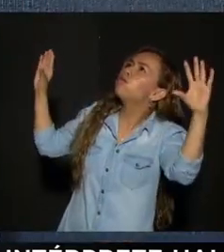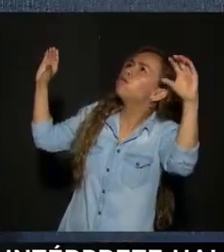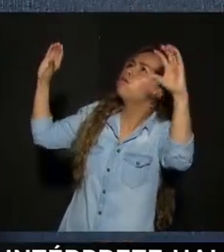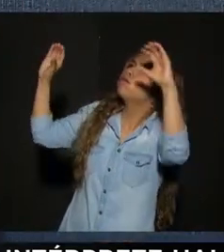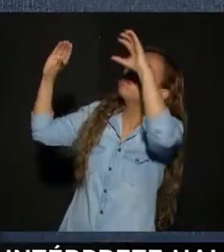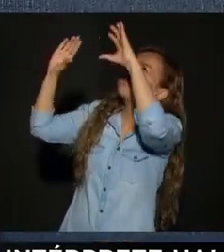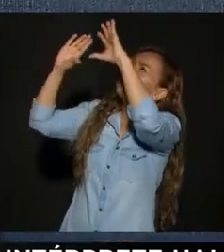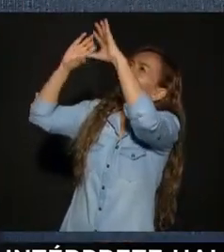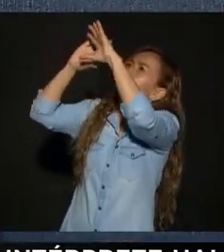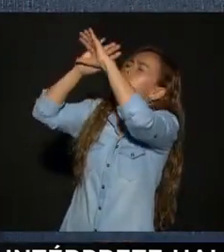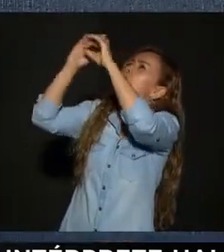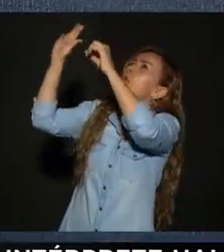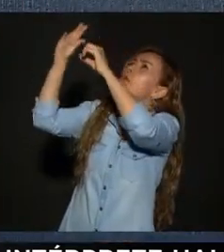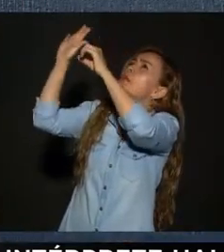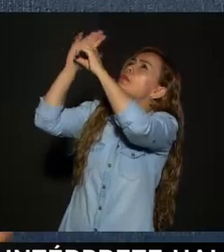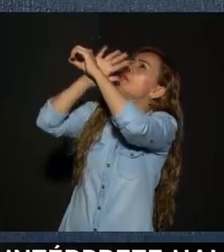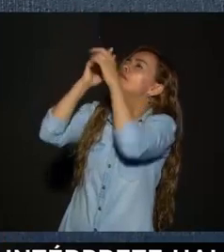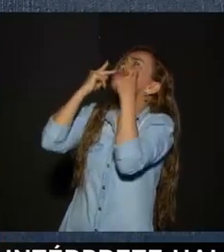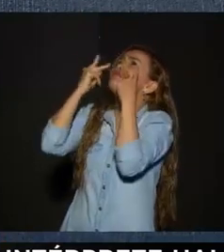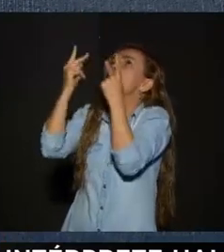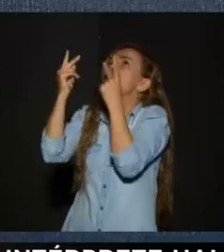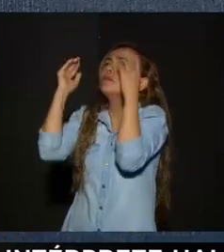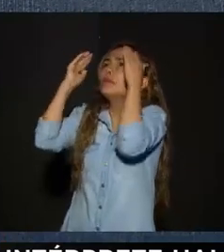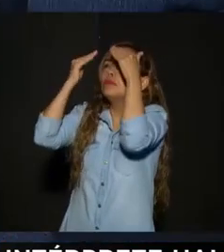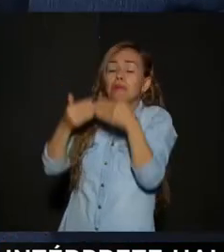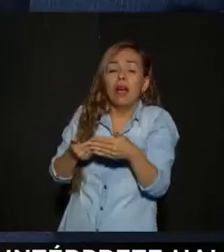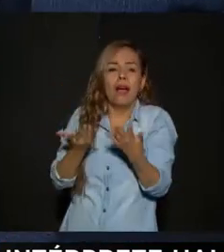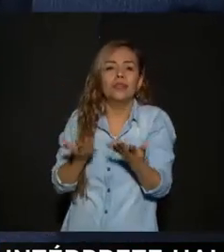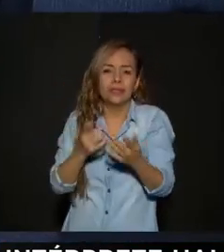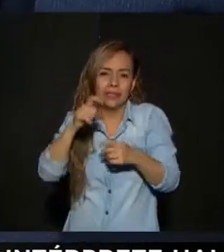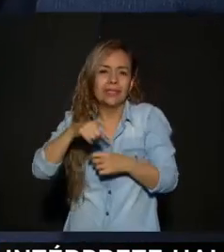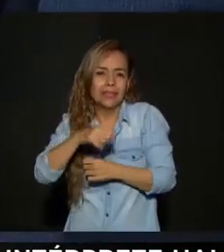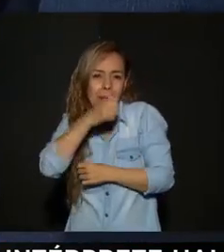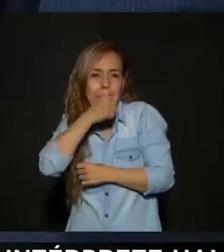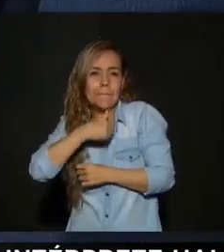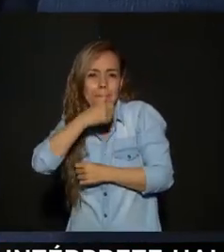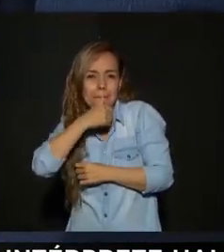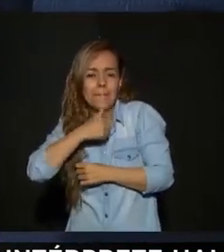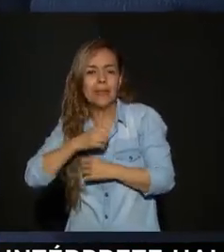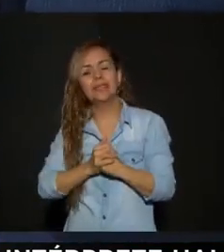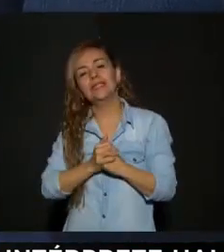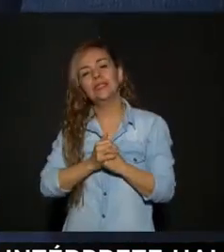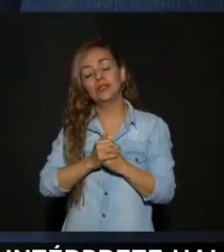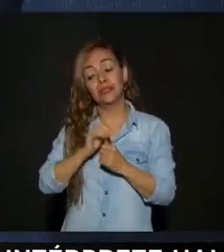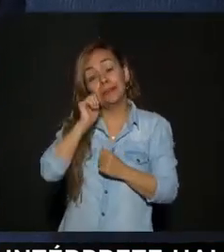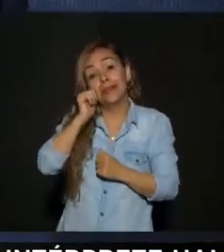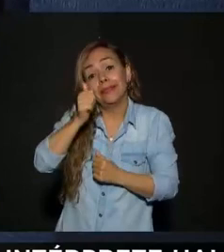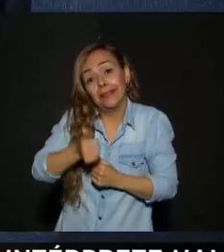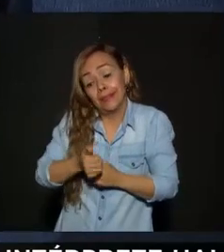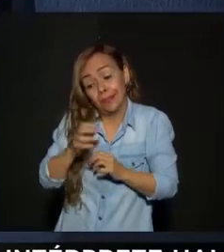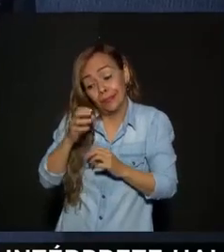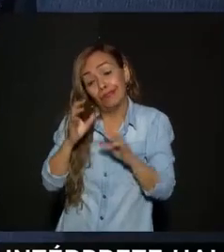pero hacemos todo el esfuerzo para que entonces después, digamos, la paciencia nos invite a que la siguiente noche sigamos ahí